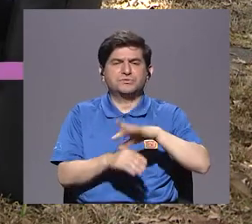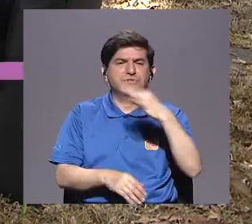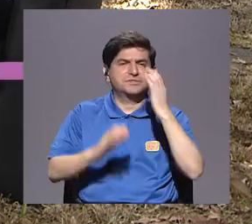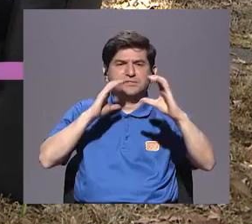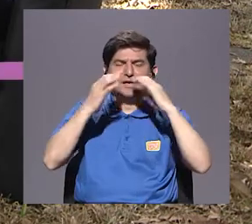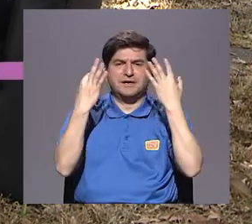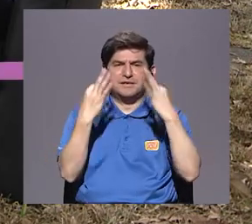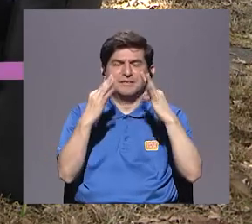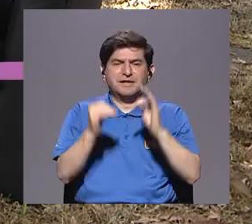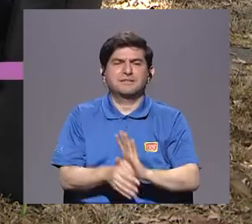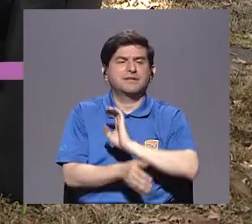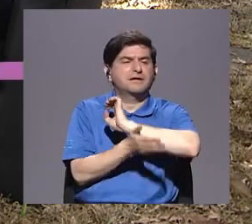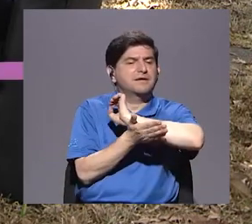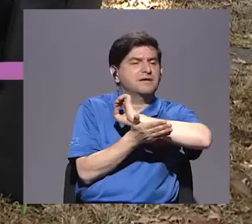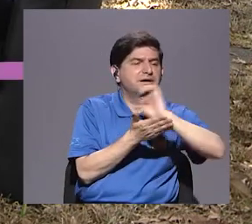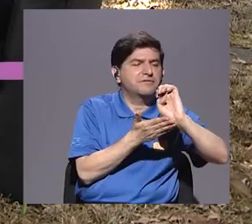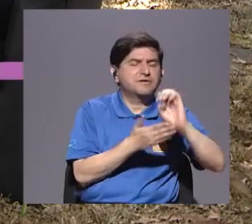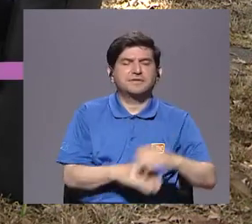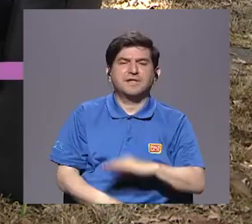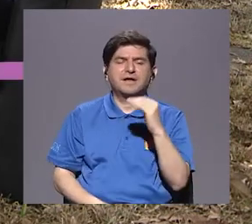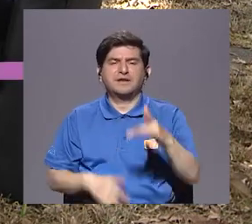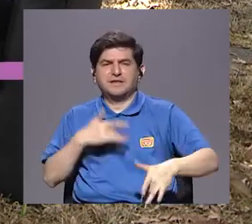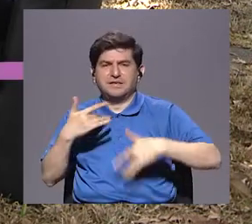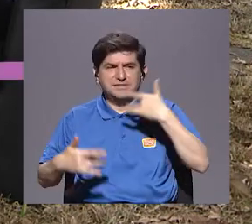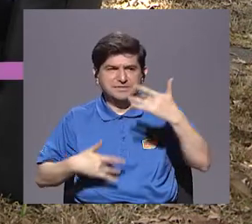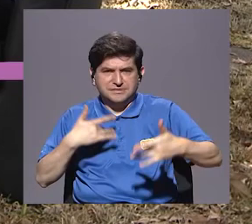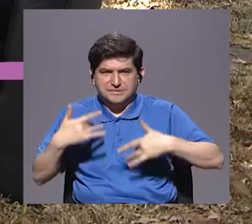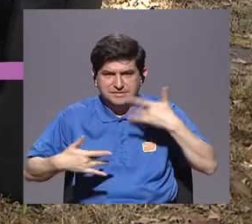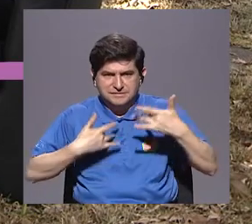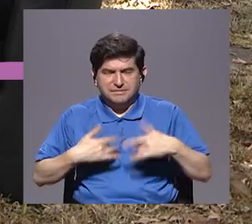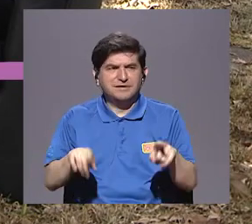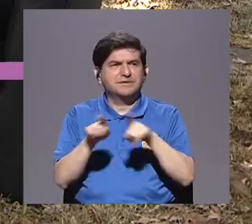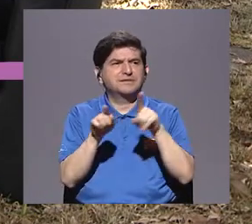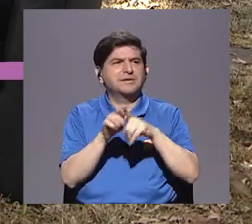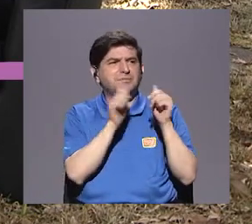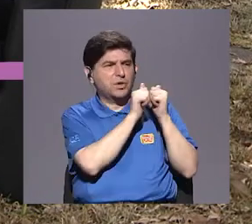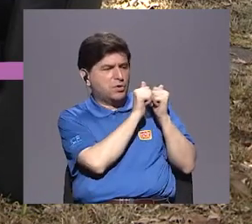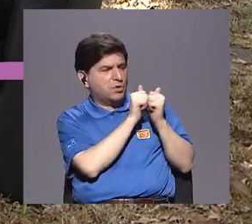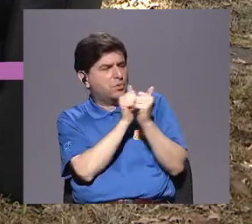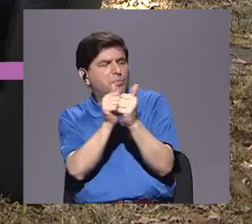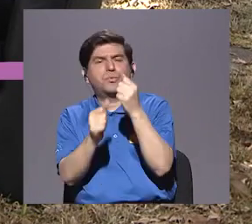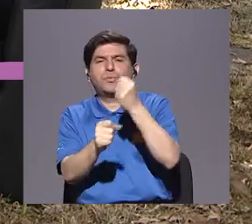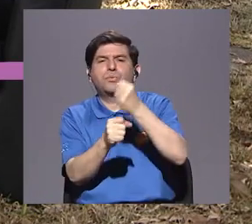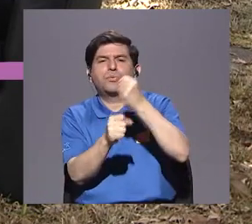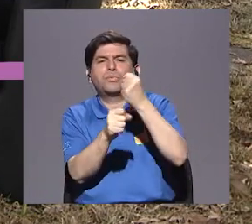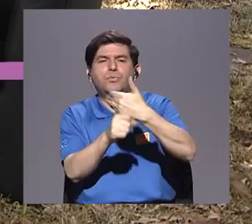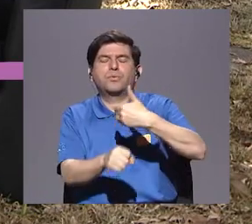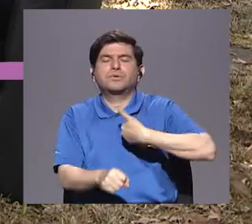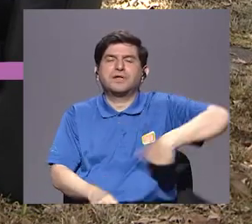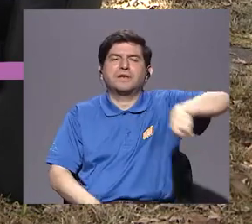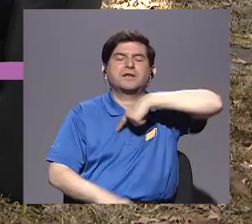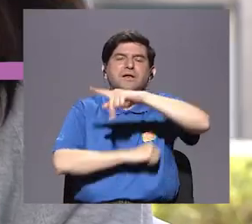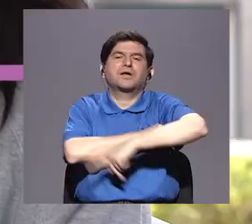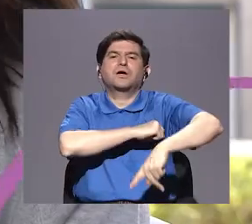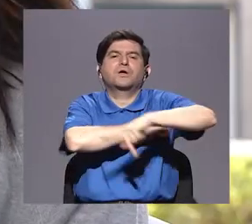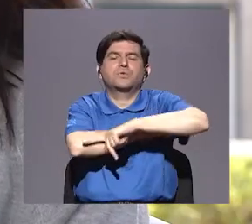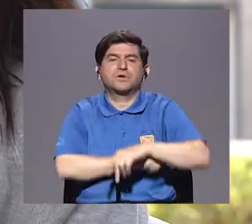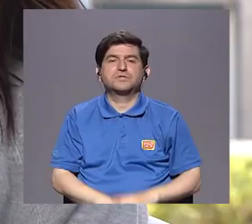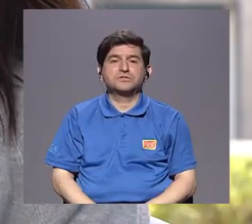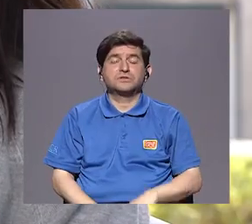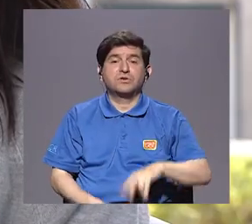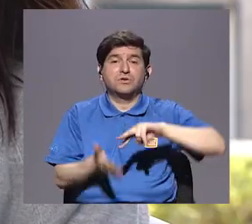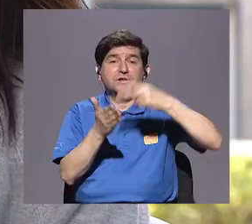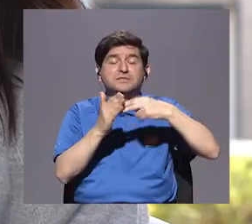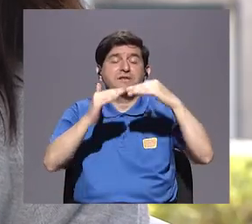medios para la prevención y la sensibilización y para acompañar en el trabajo que tenemos como país, que es bajar